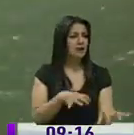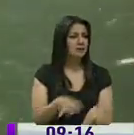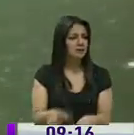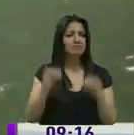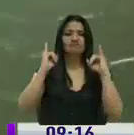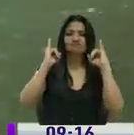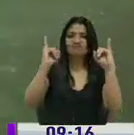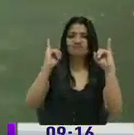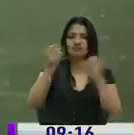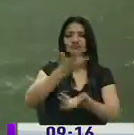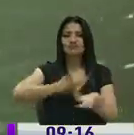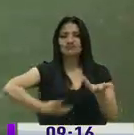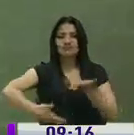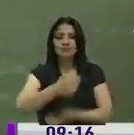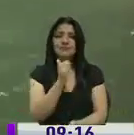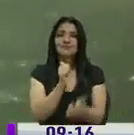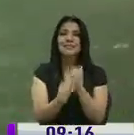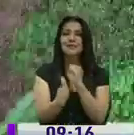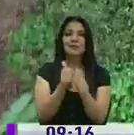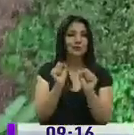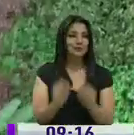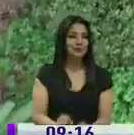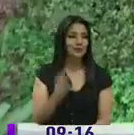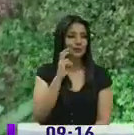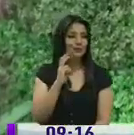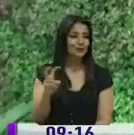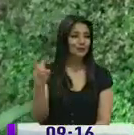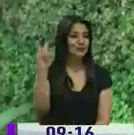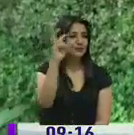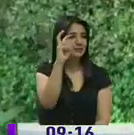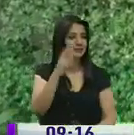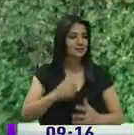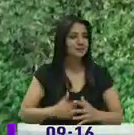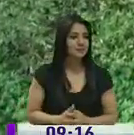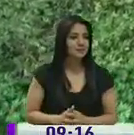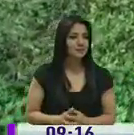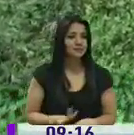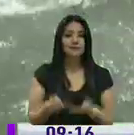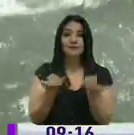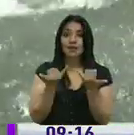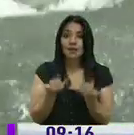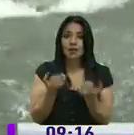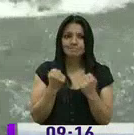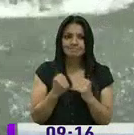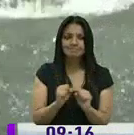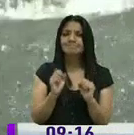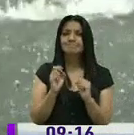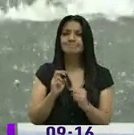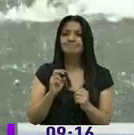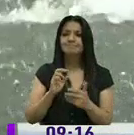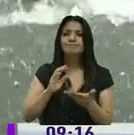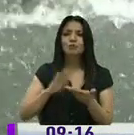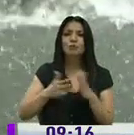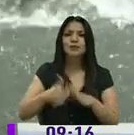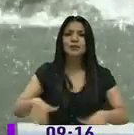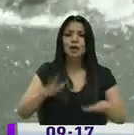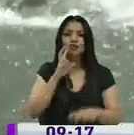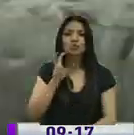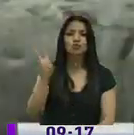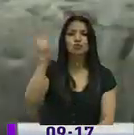y deportivas para los turistas estamos emprendiendo lo que es el turismo comunitario de aventura